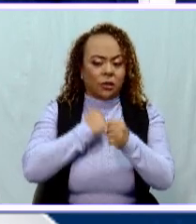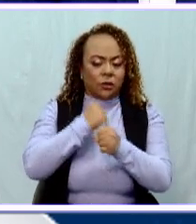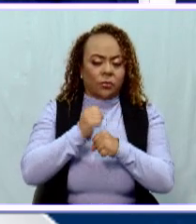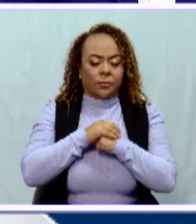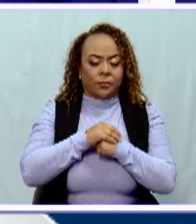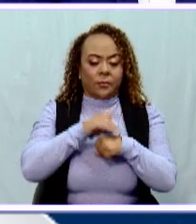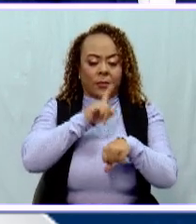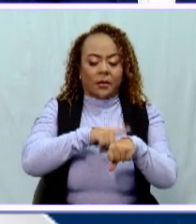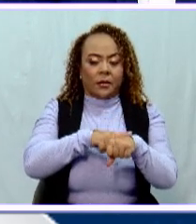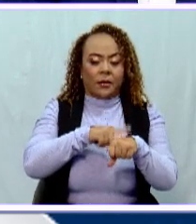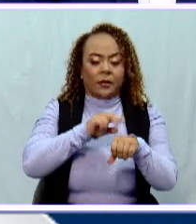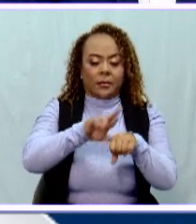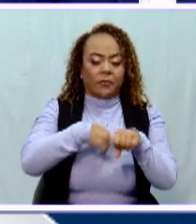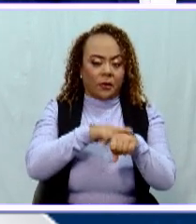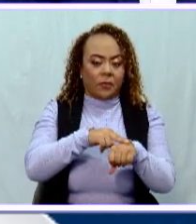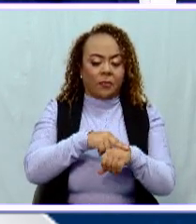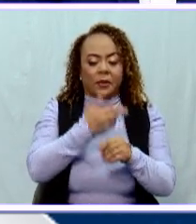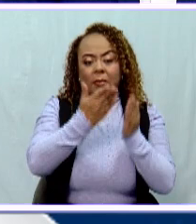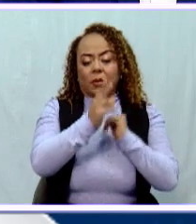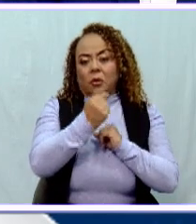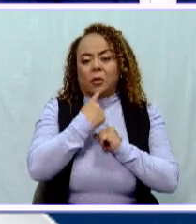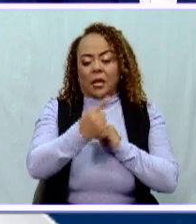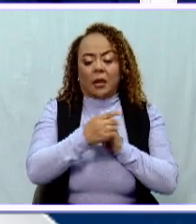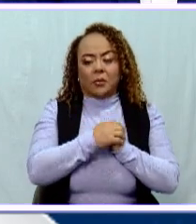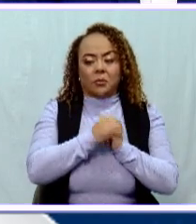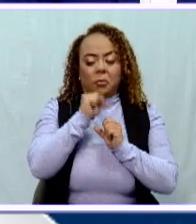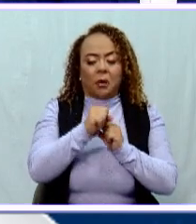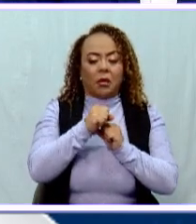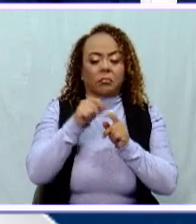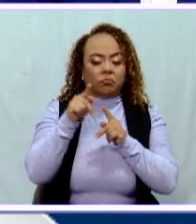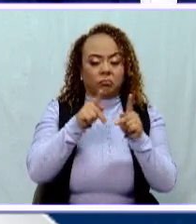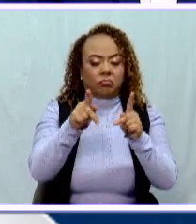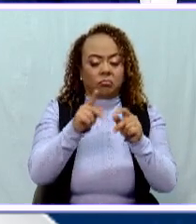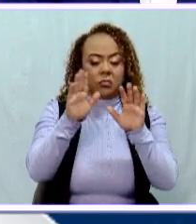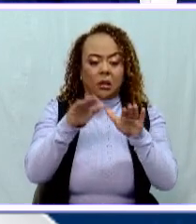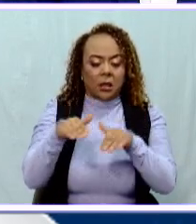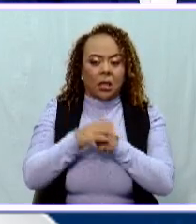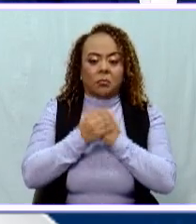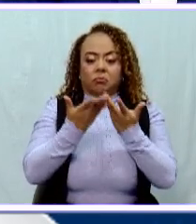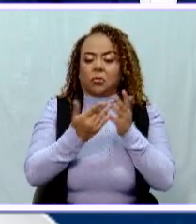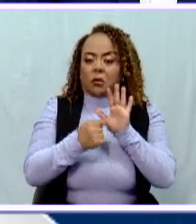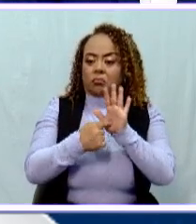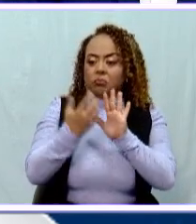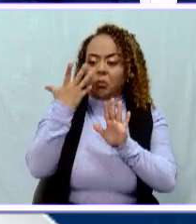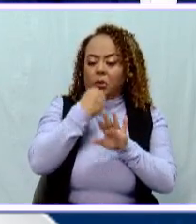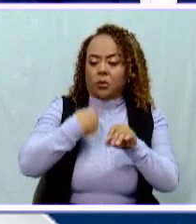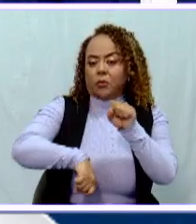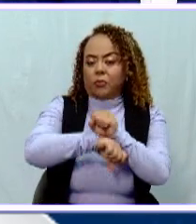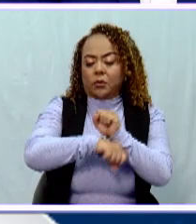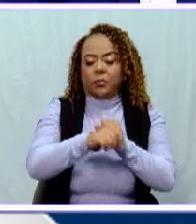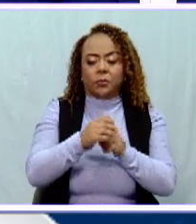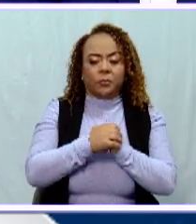que Durante la etapa regular tal vez no digamos que se pasea pero que va tranquilo que es un equipo que da espectáculo que muchas veces juega bien